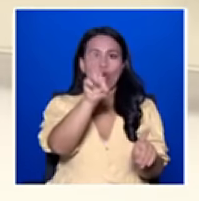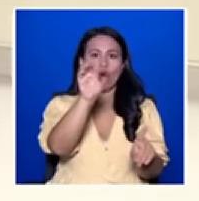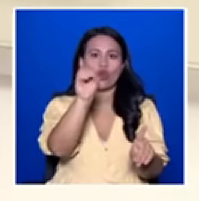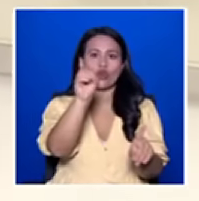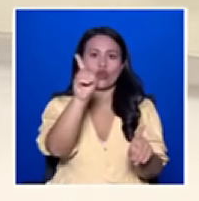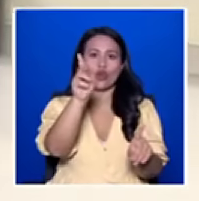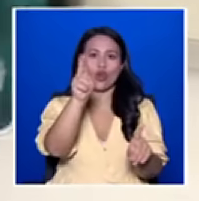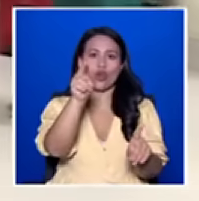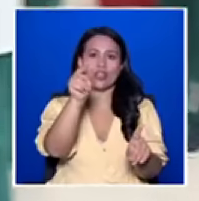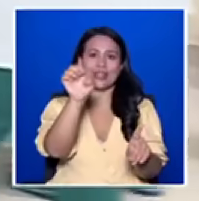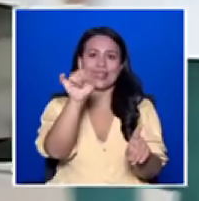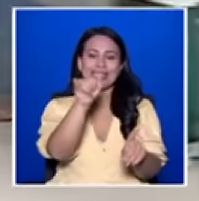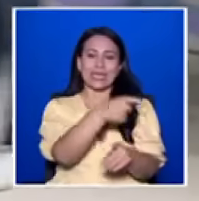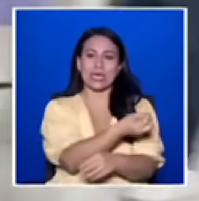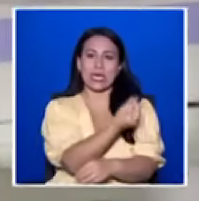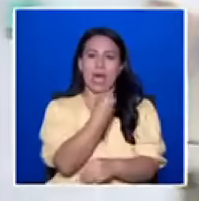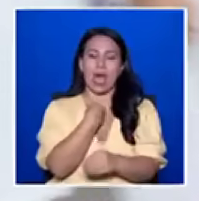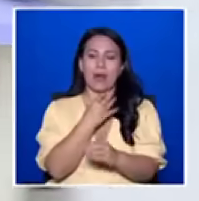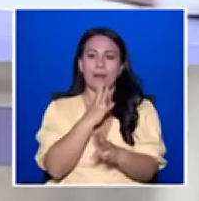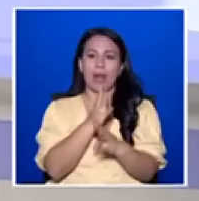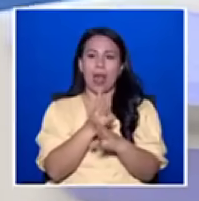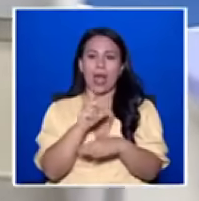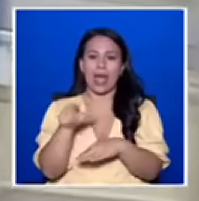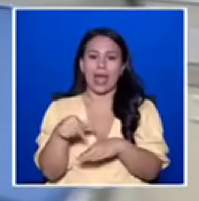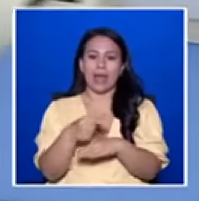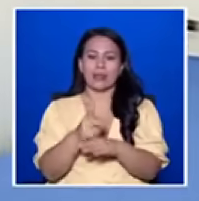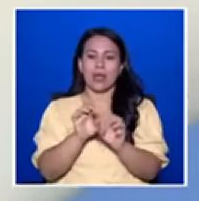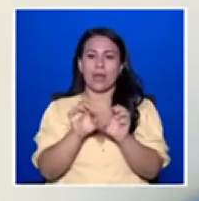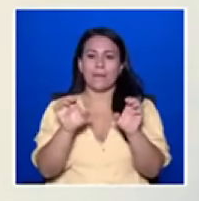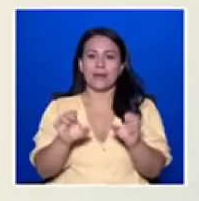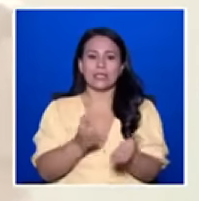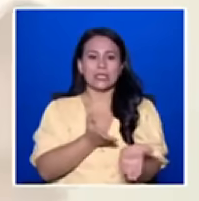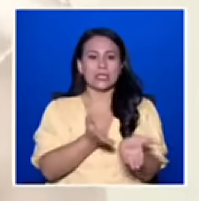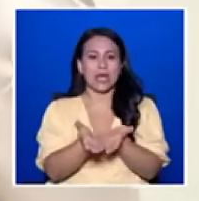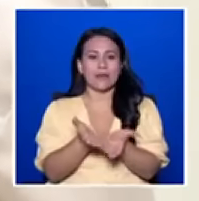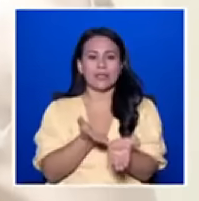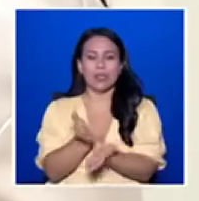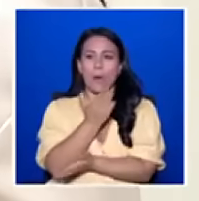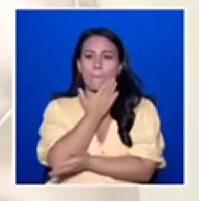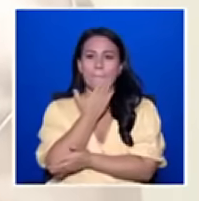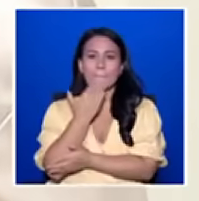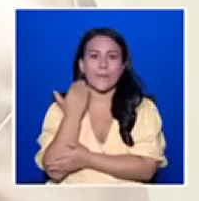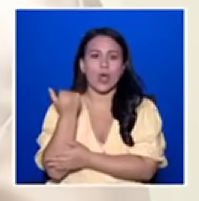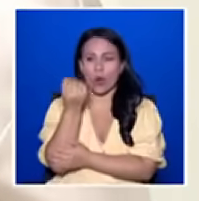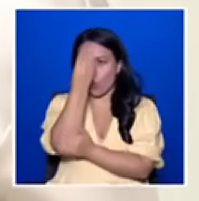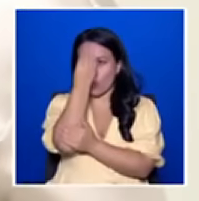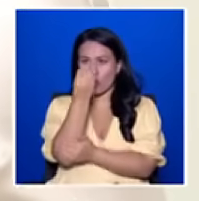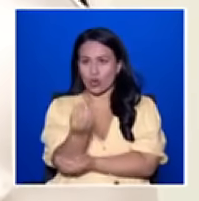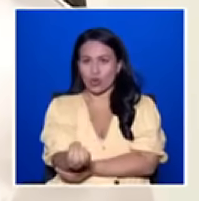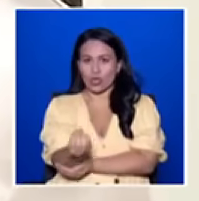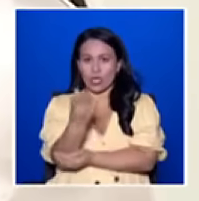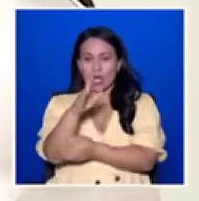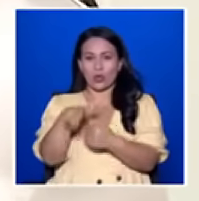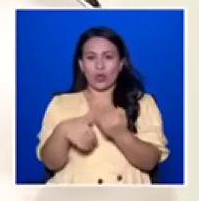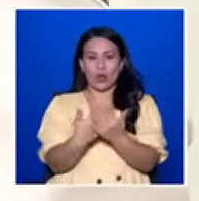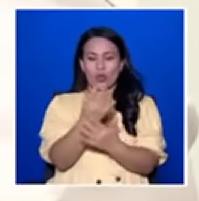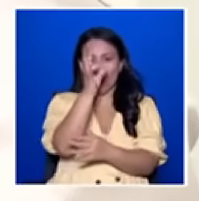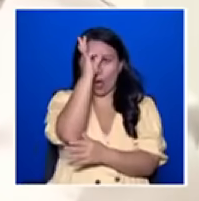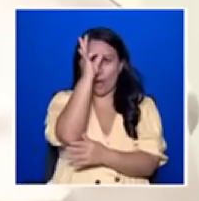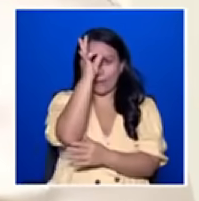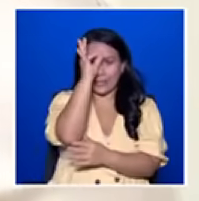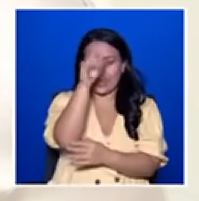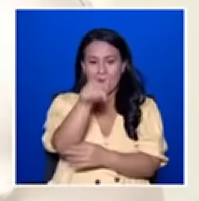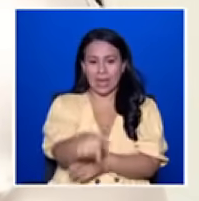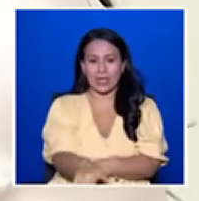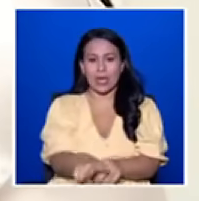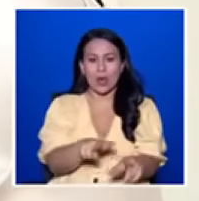gerente del hospital, y va a hablarnos de los detalles de estas mejoras en el servicio. Doctor, buenos días. Muy buenos días. El Hospital General Monte Sinaí, que se encuentra